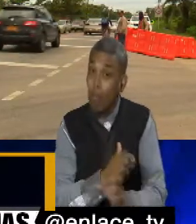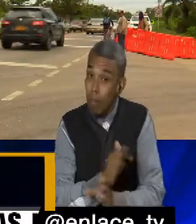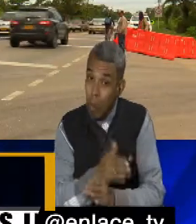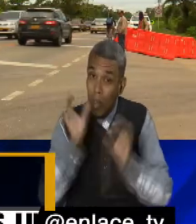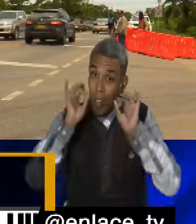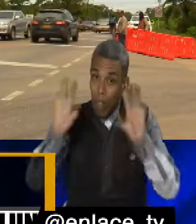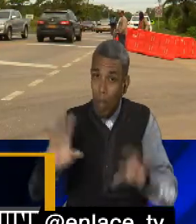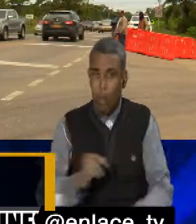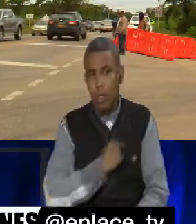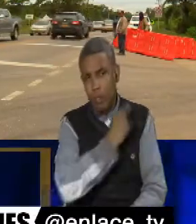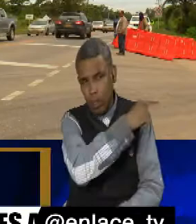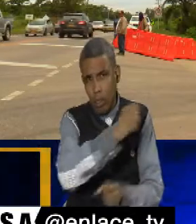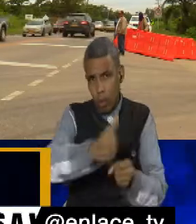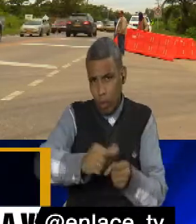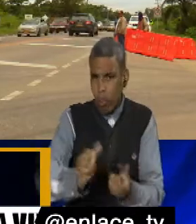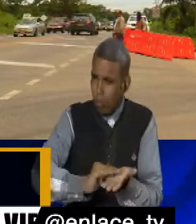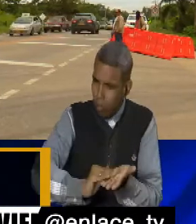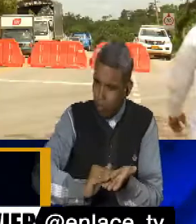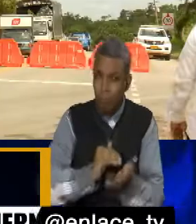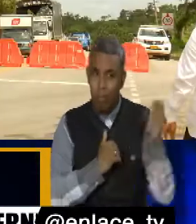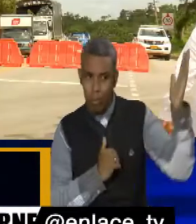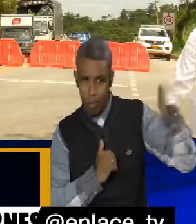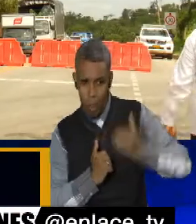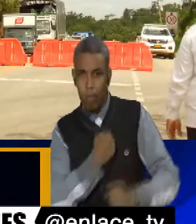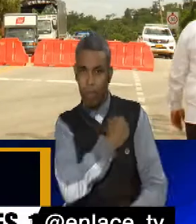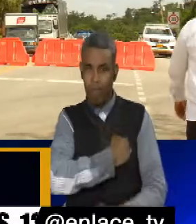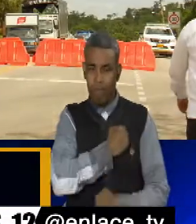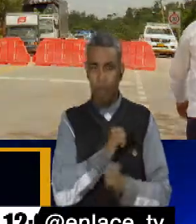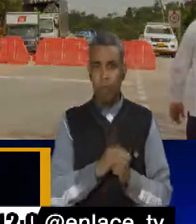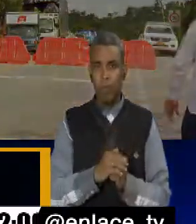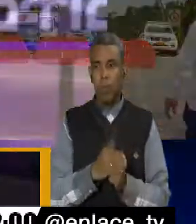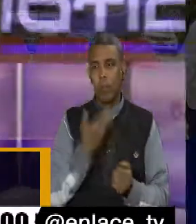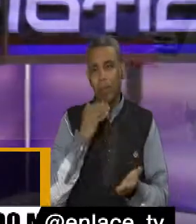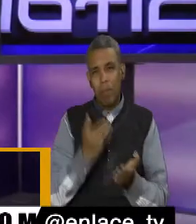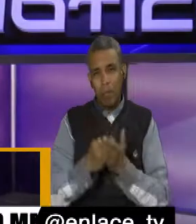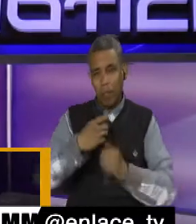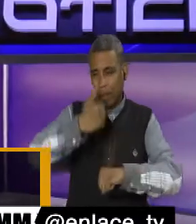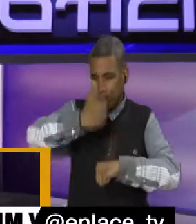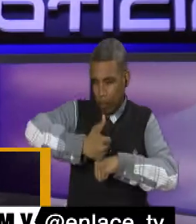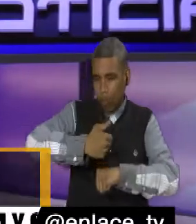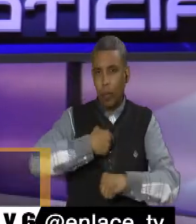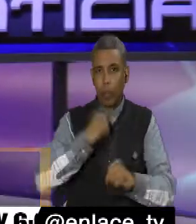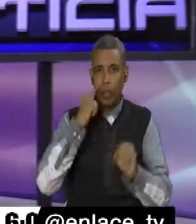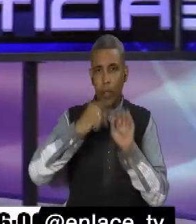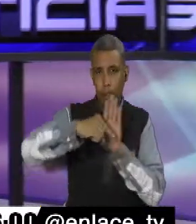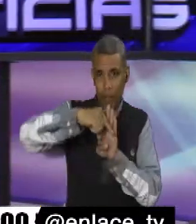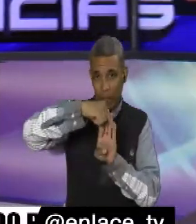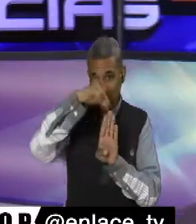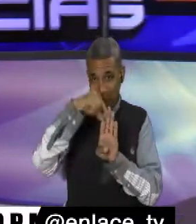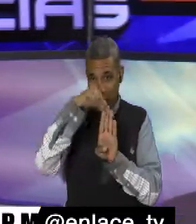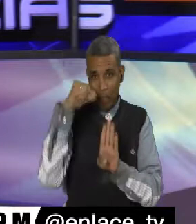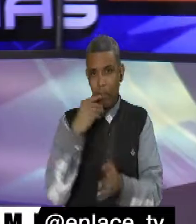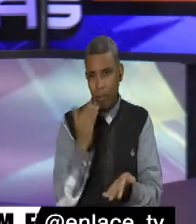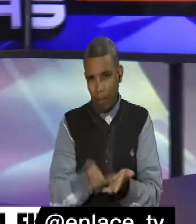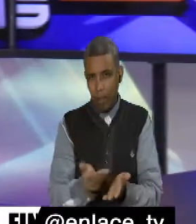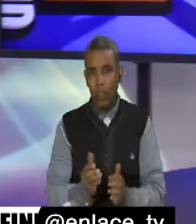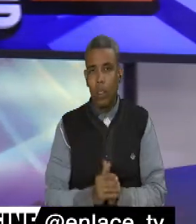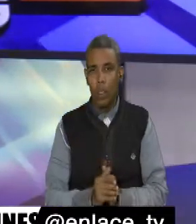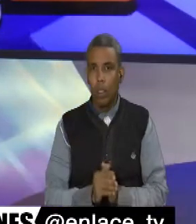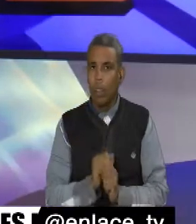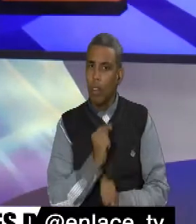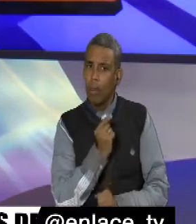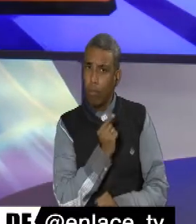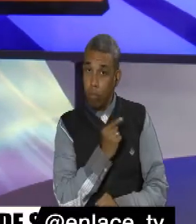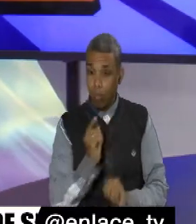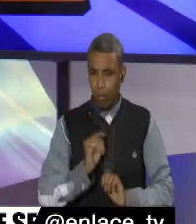muchísimas gracias, Pilar Adriana Contreras, desde la Cámara de Comercio de Barranca Bermeja, hablando en este momento, por supuesto, en defensa de